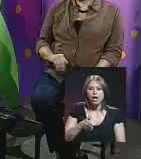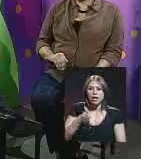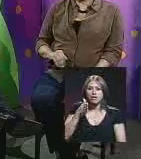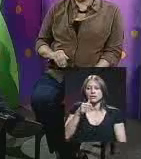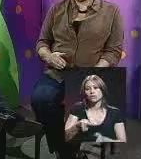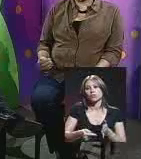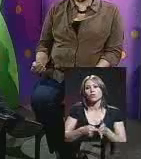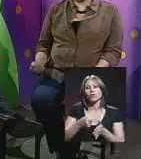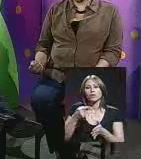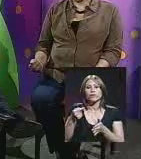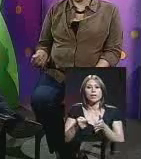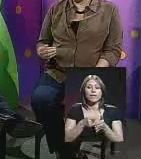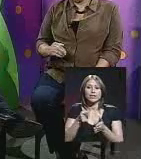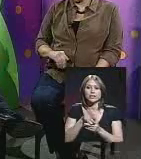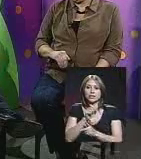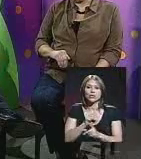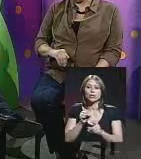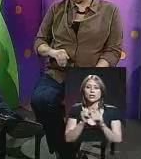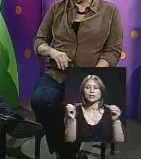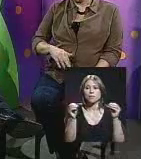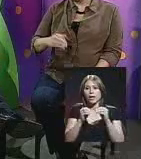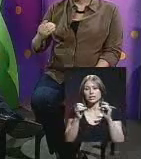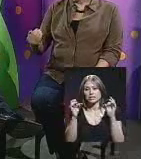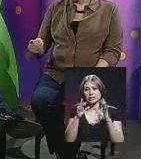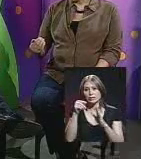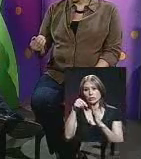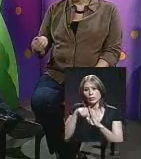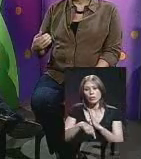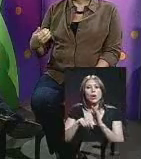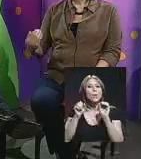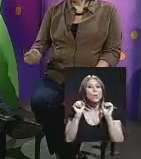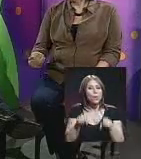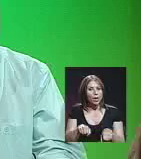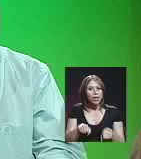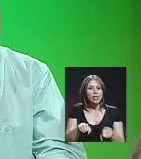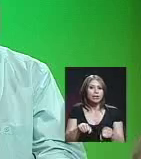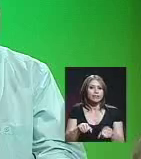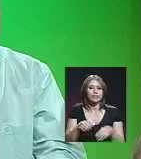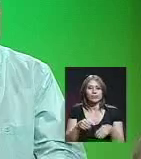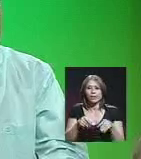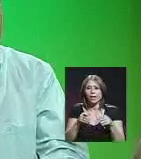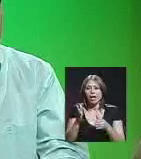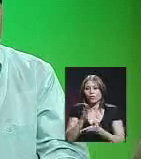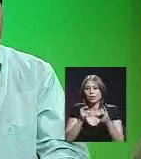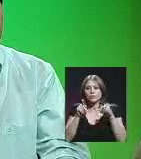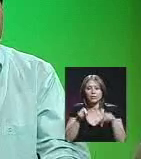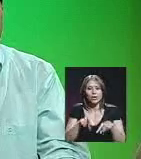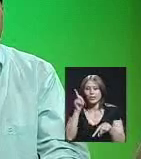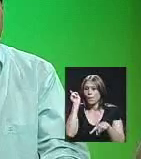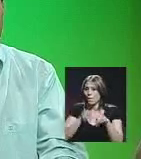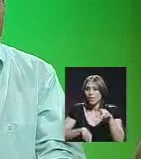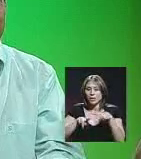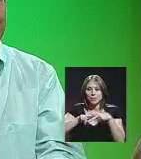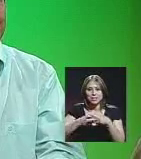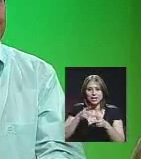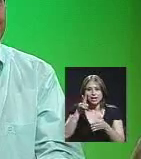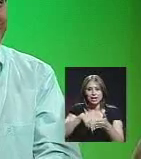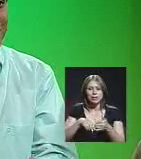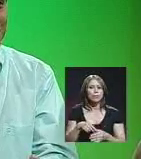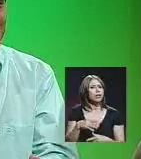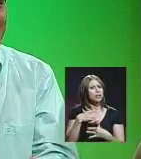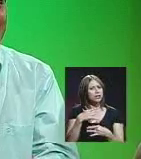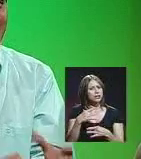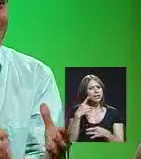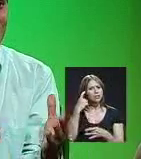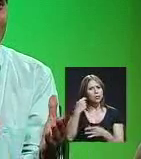ya mucho más severas que son menos, ¿verdad? Pueden hasta no poder empezar a leer. Ahora, es interesante porque uno puede decir,